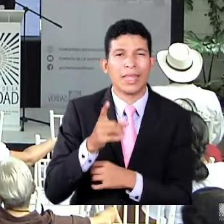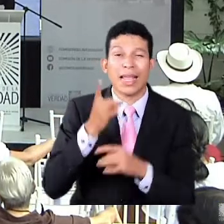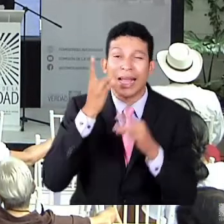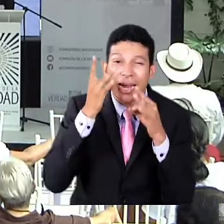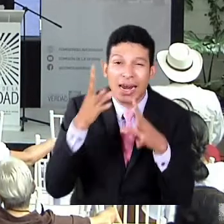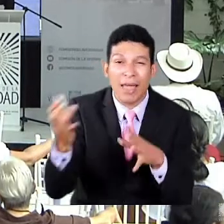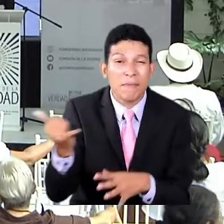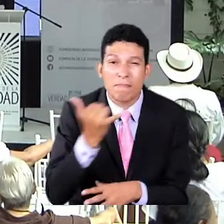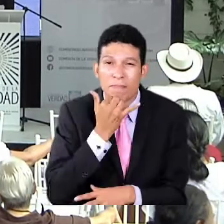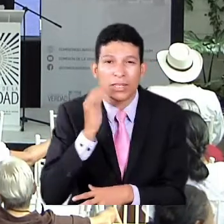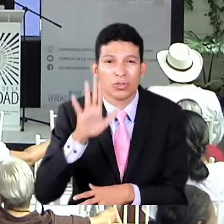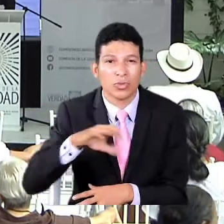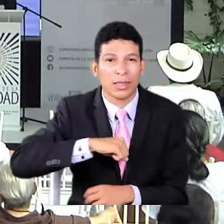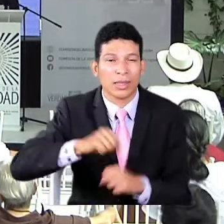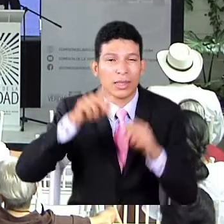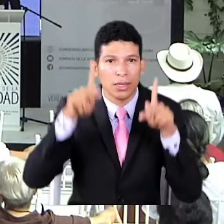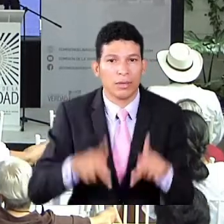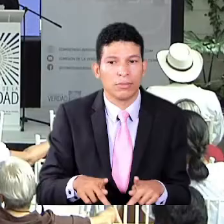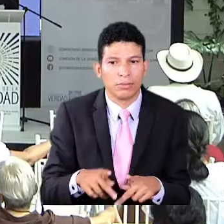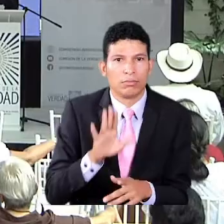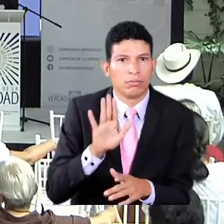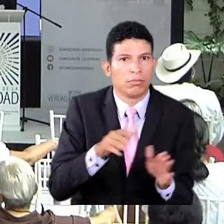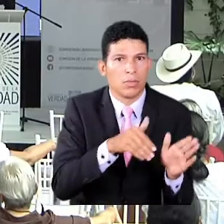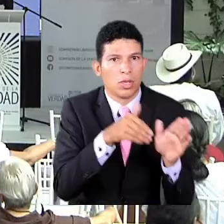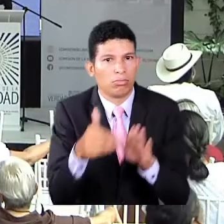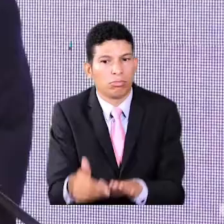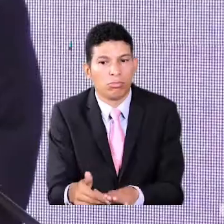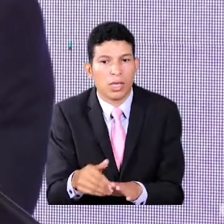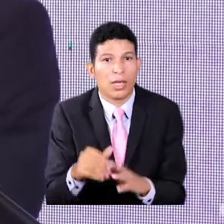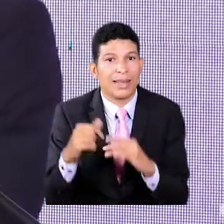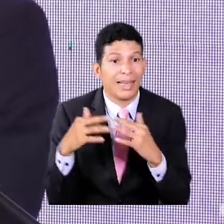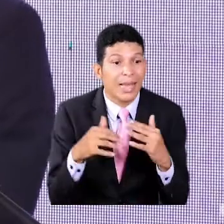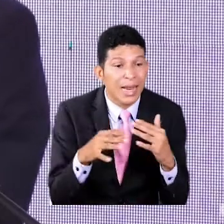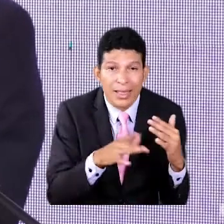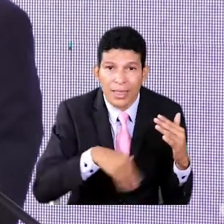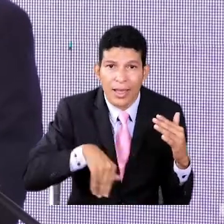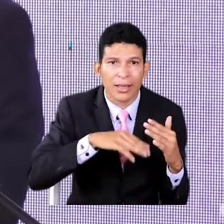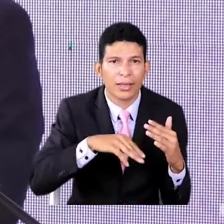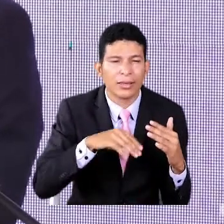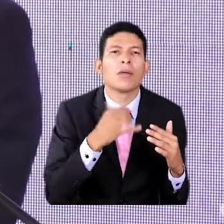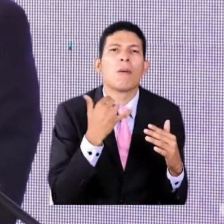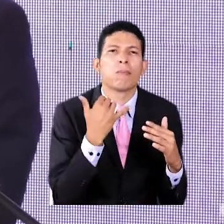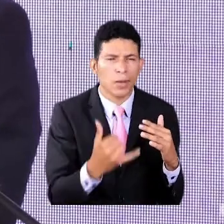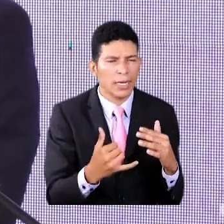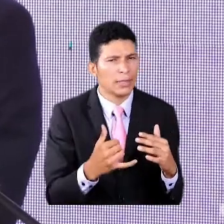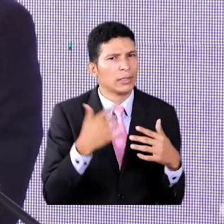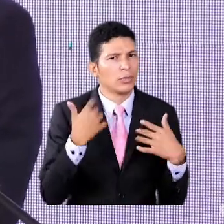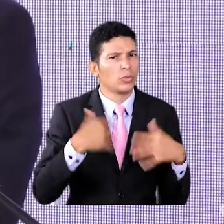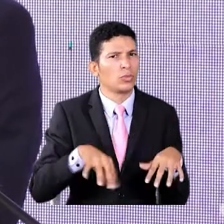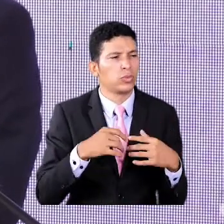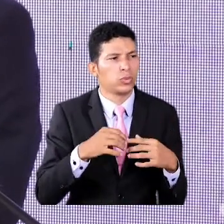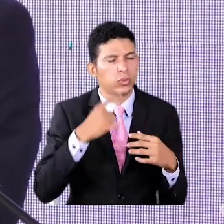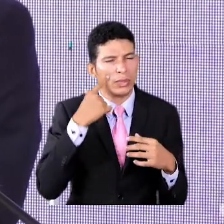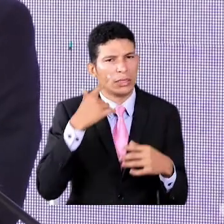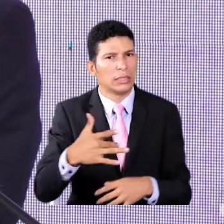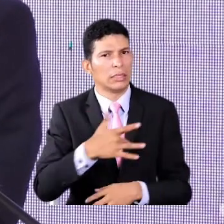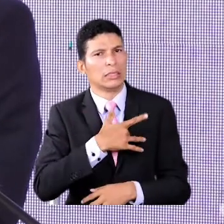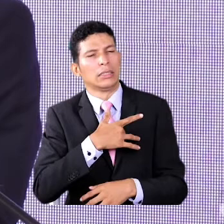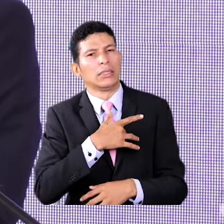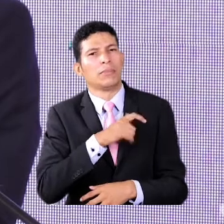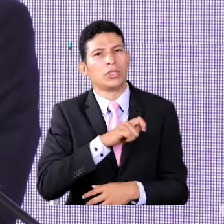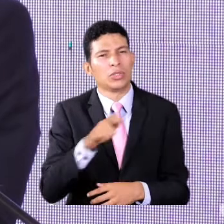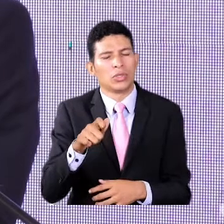derechos humanos como son sin duda las ejecuciones extrajudiciales marcan de manera indeleble a las personas victimizadas